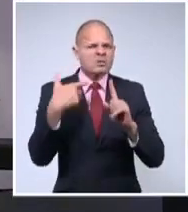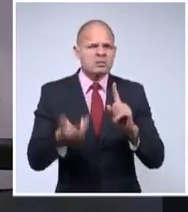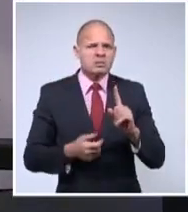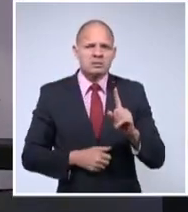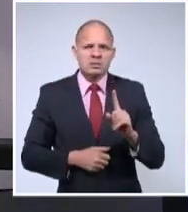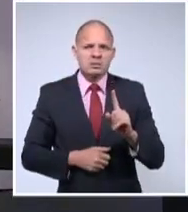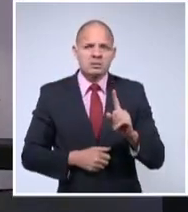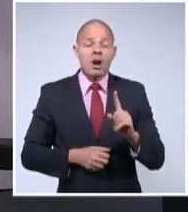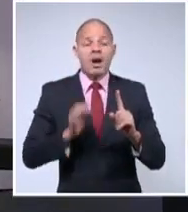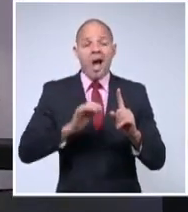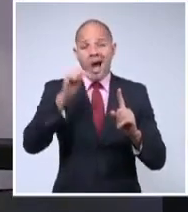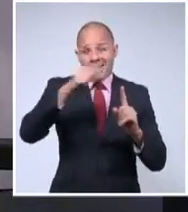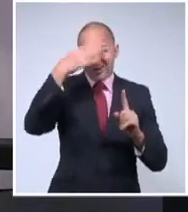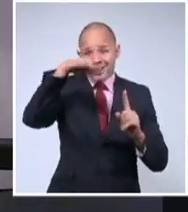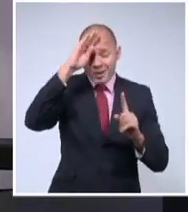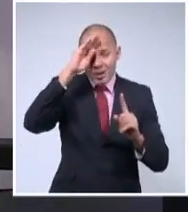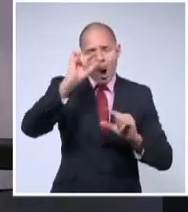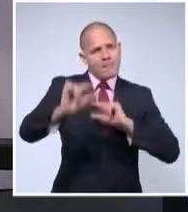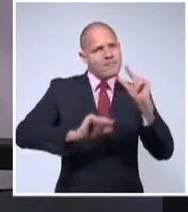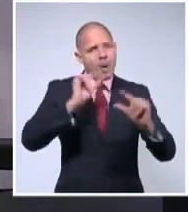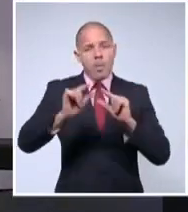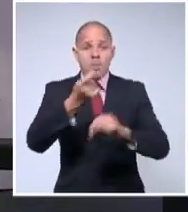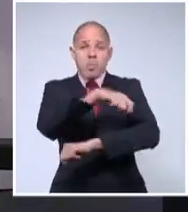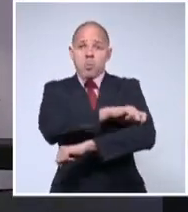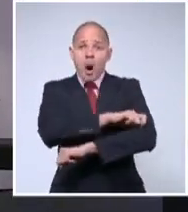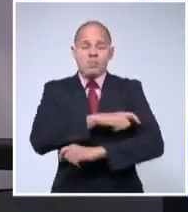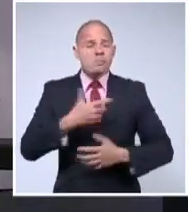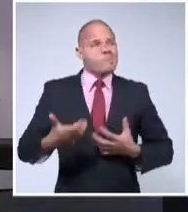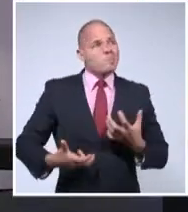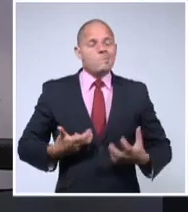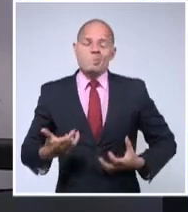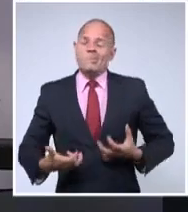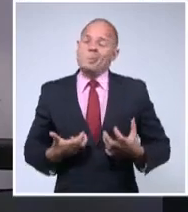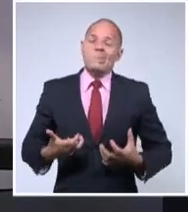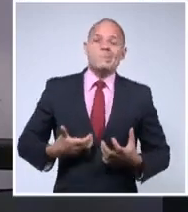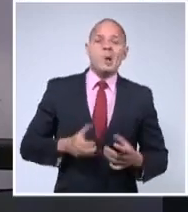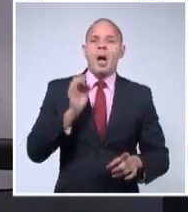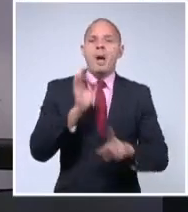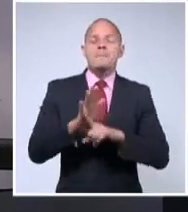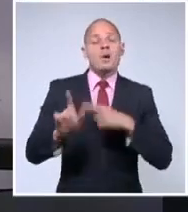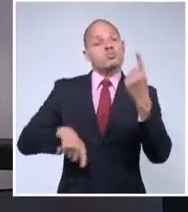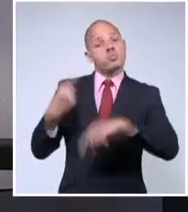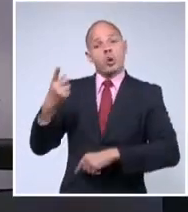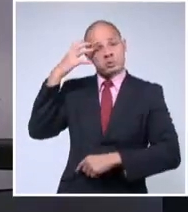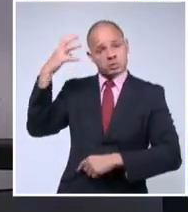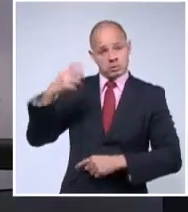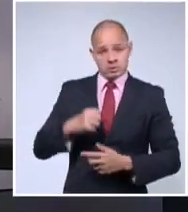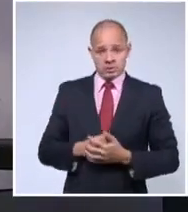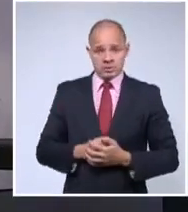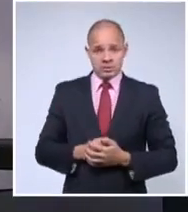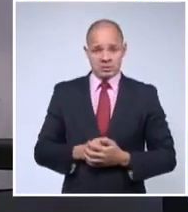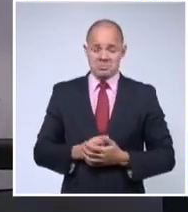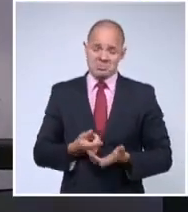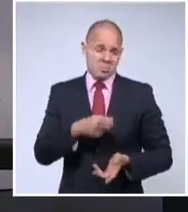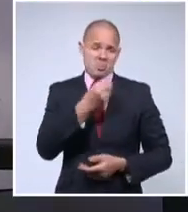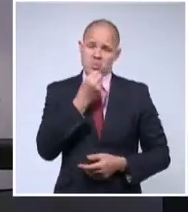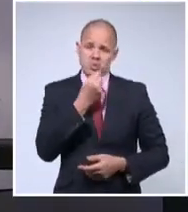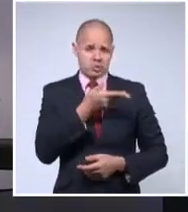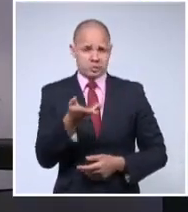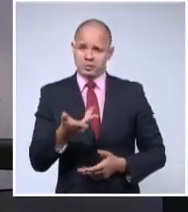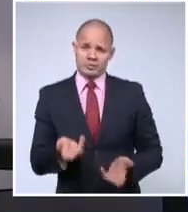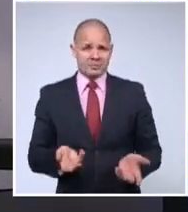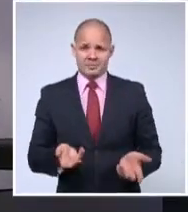Cuba inestabilidad política, algo en lo que han fracasado. Y por tanto están tratando de forzar un escenario de ese